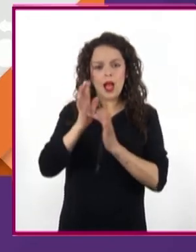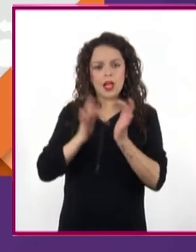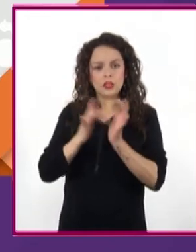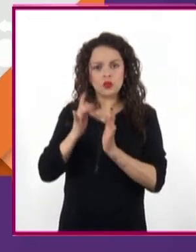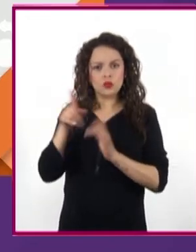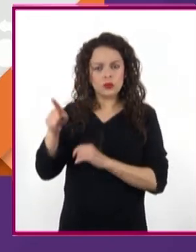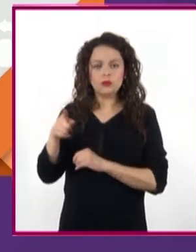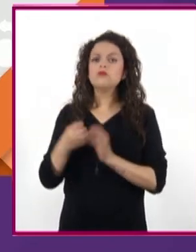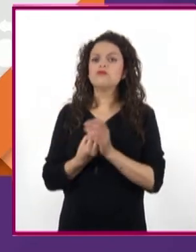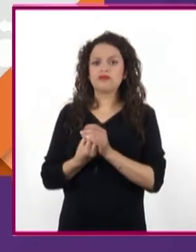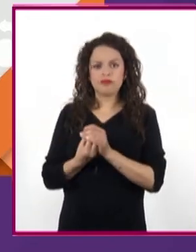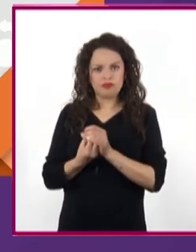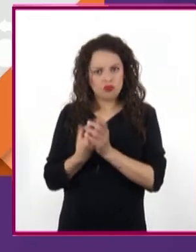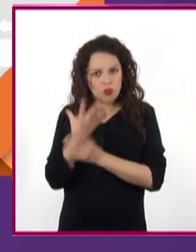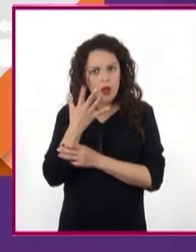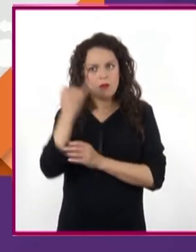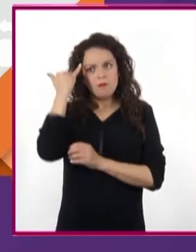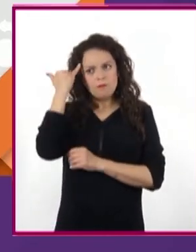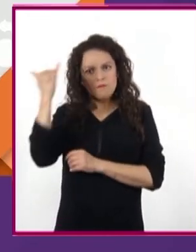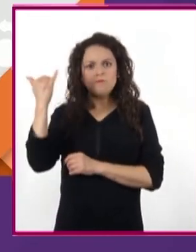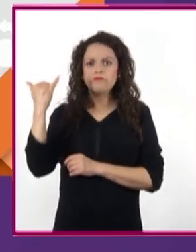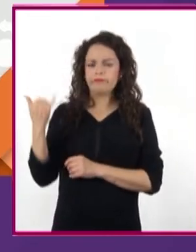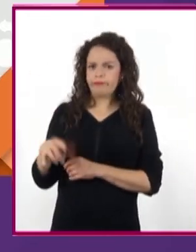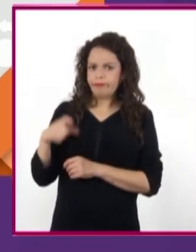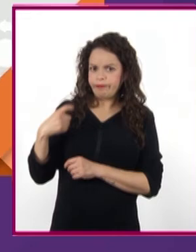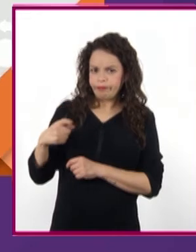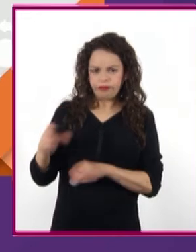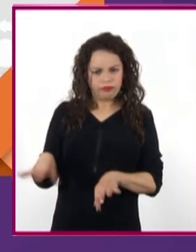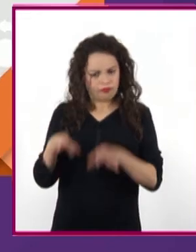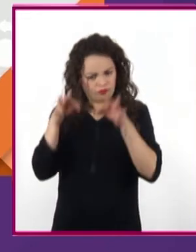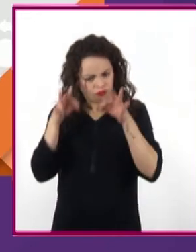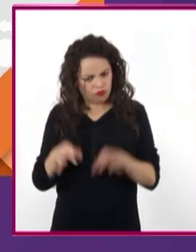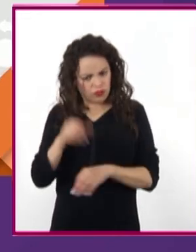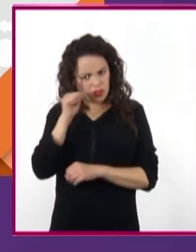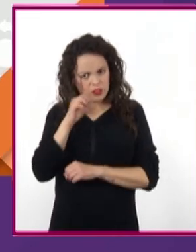renovadora, próspera, rica y siempre contó con